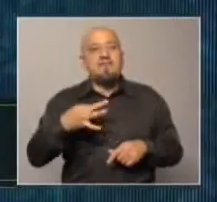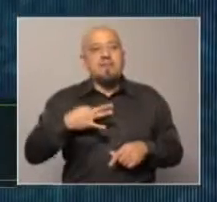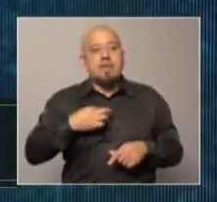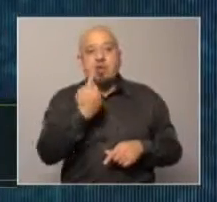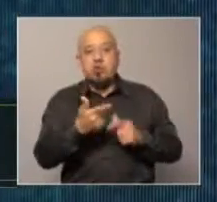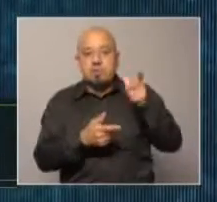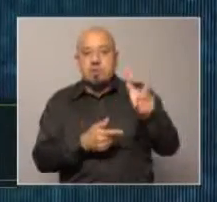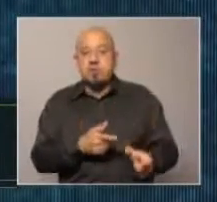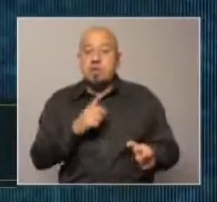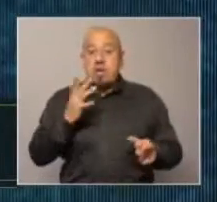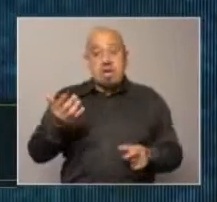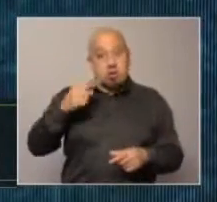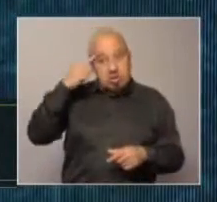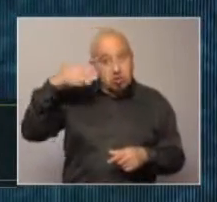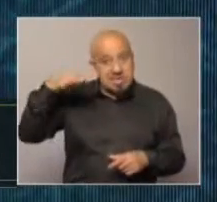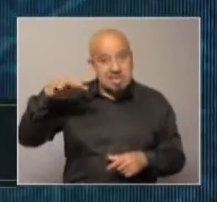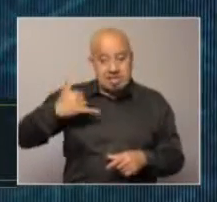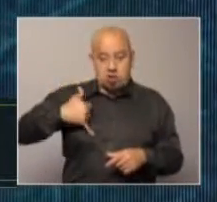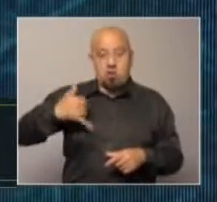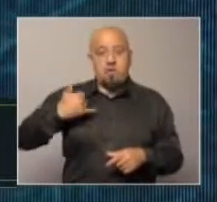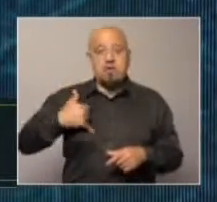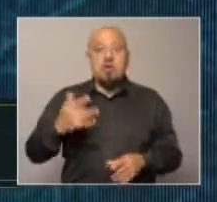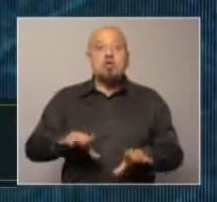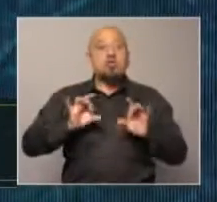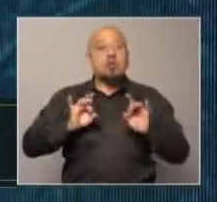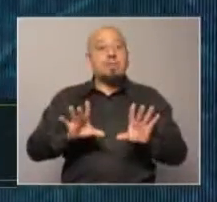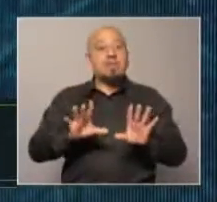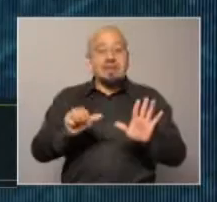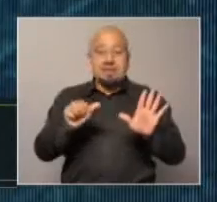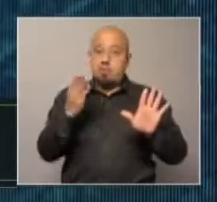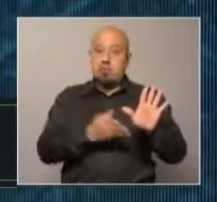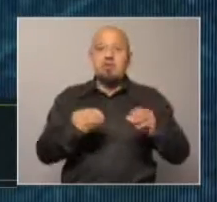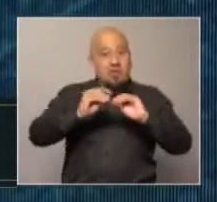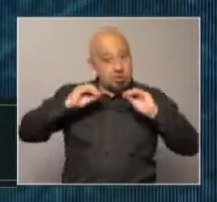los adolescentes, que recordemos que son nada más que el 6% del total